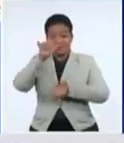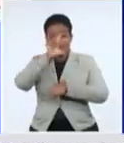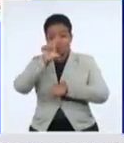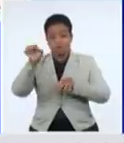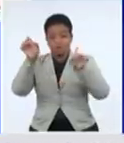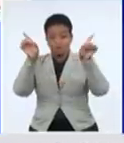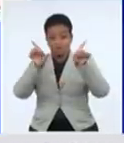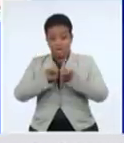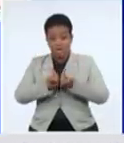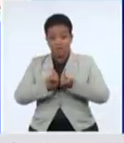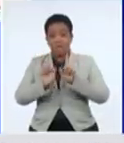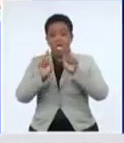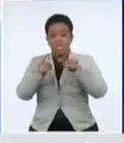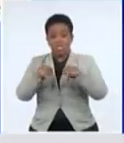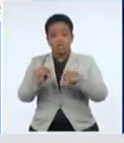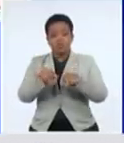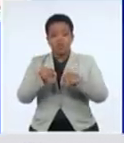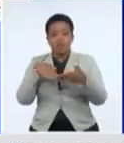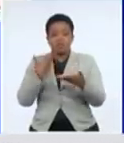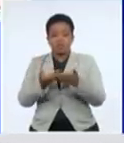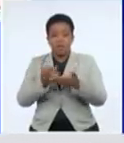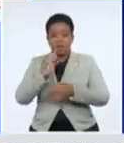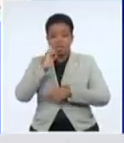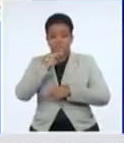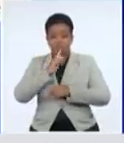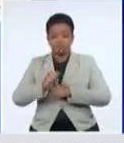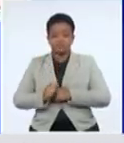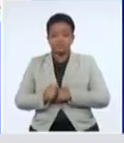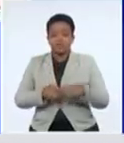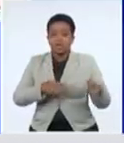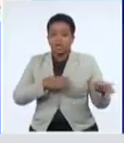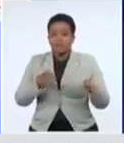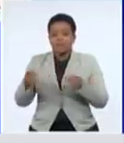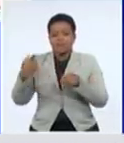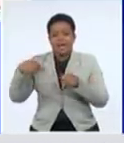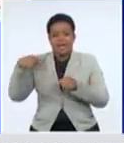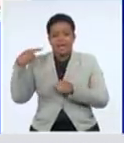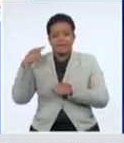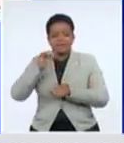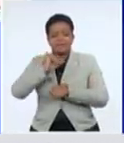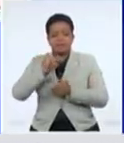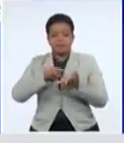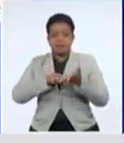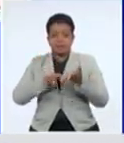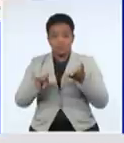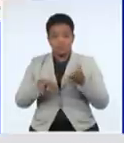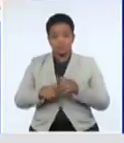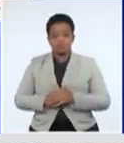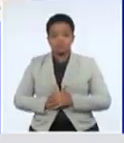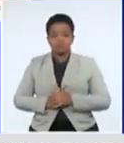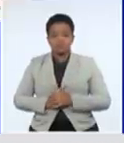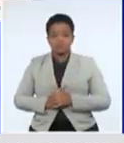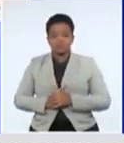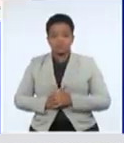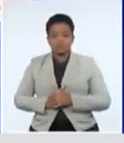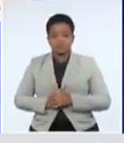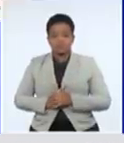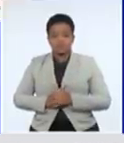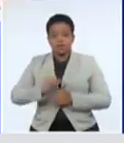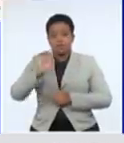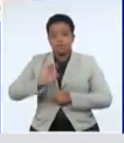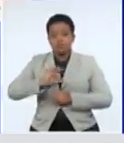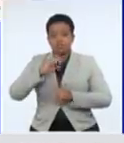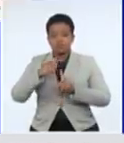elevada. 6 provincias ayer, esta es con una positividad de las muestras